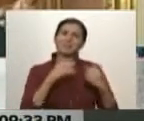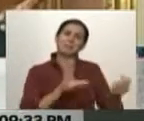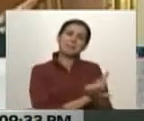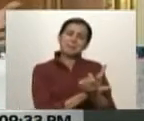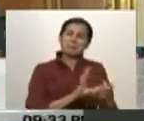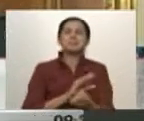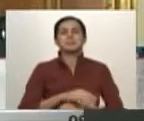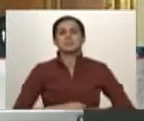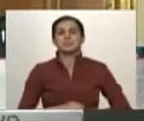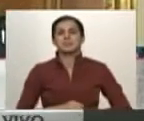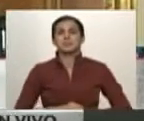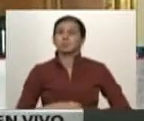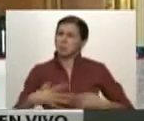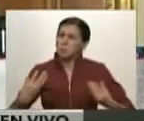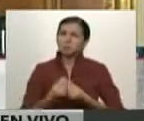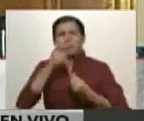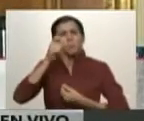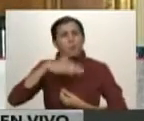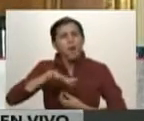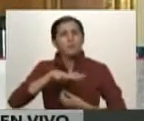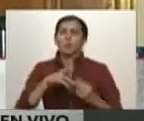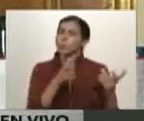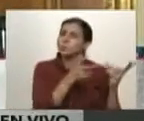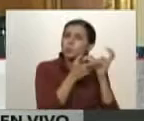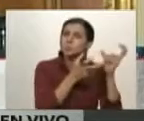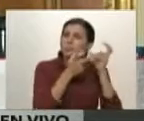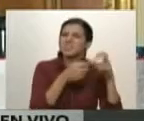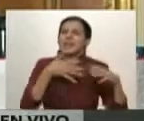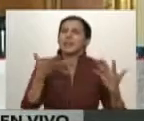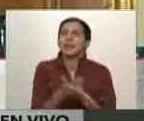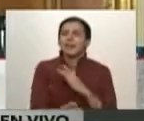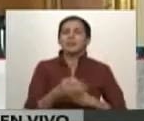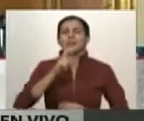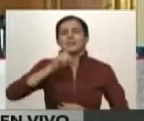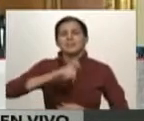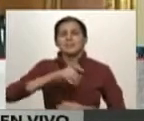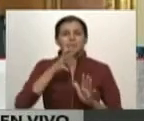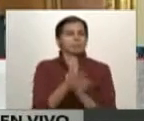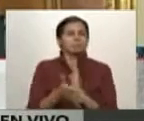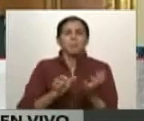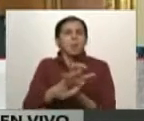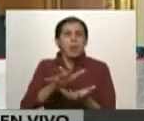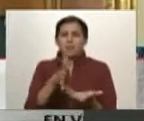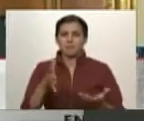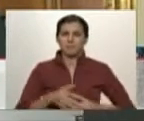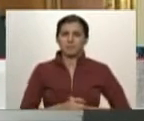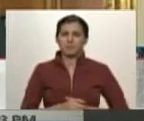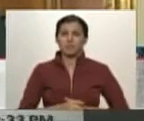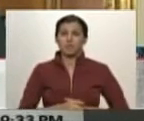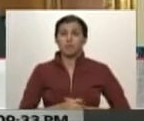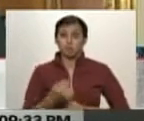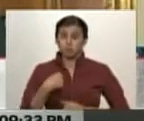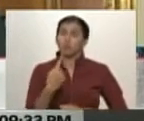canto con sus luchas escuchando lo viviendo con ellos yo lo que dije fue